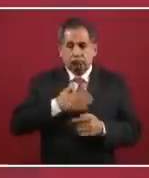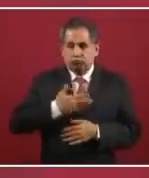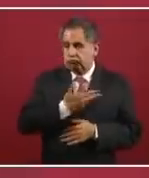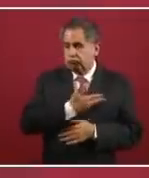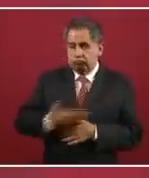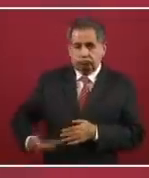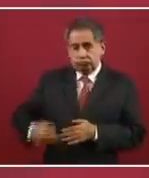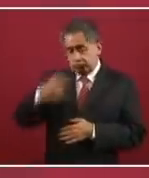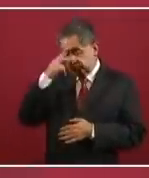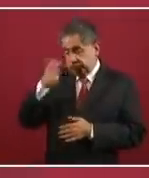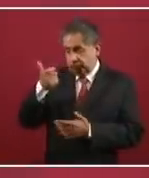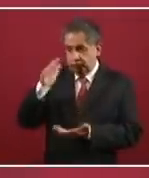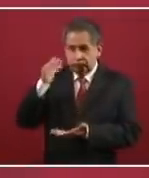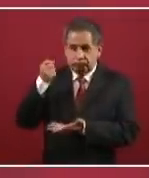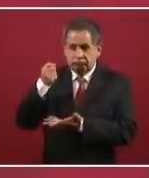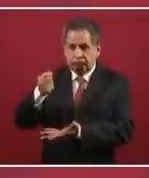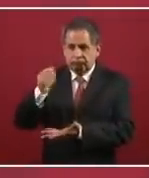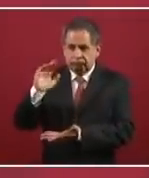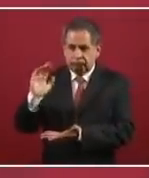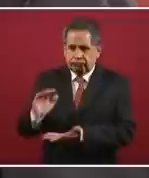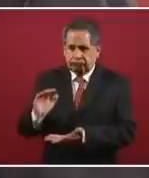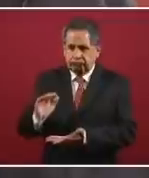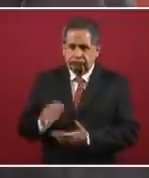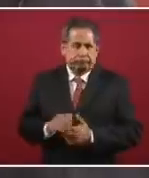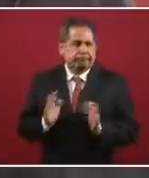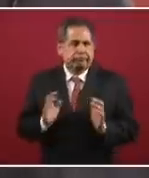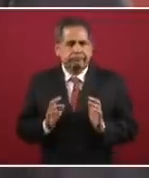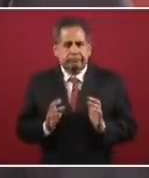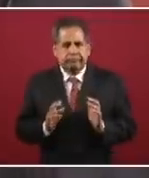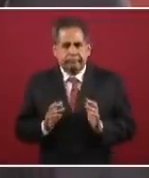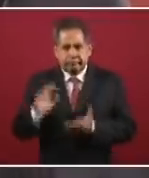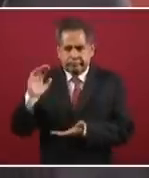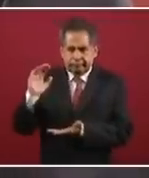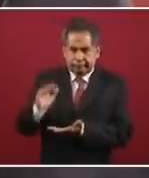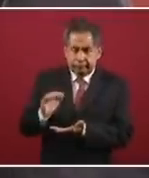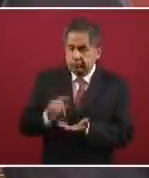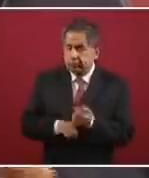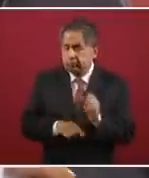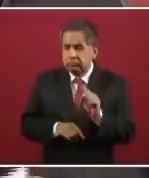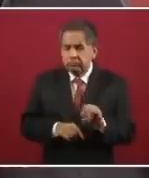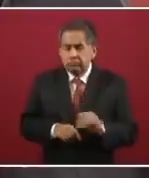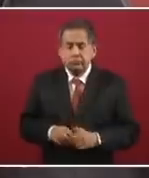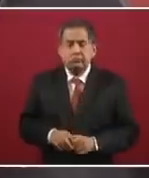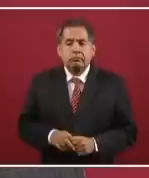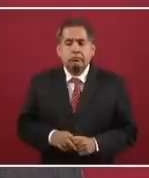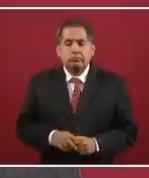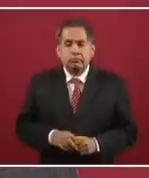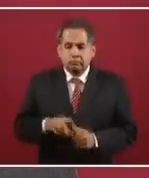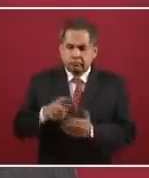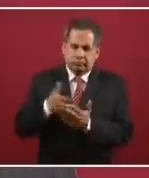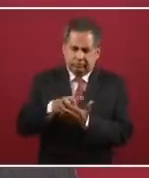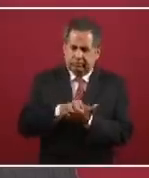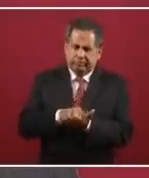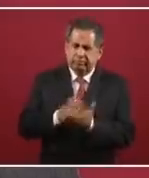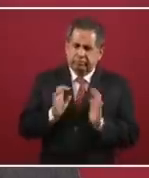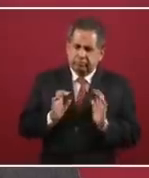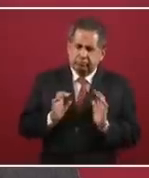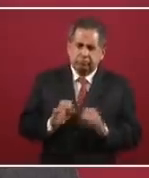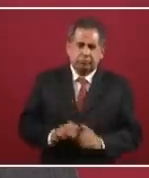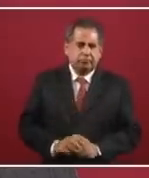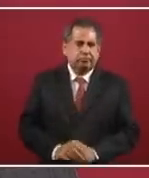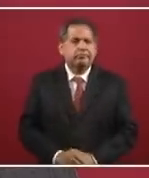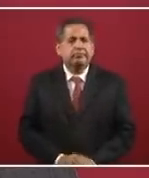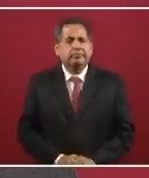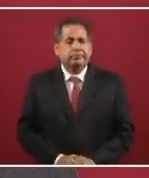presidencia, que ese sí viene a la baja por la austeridad.